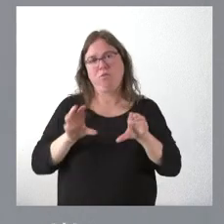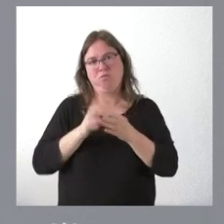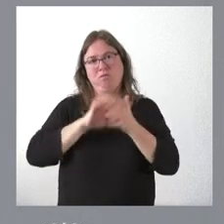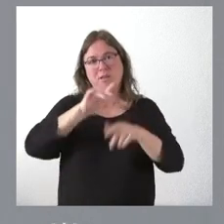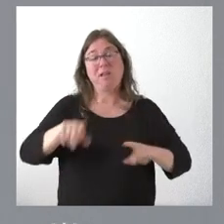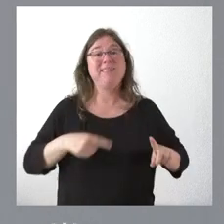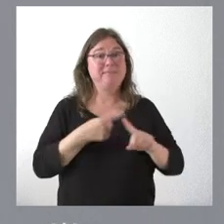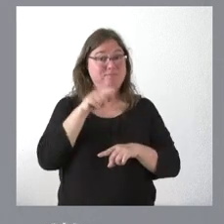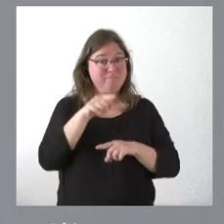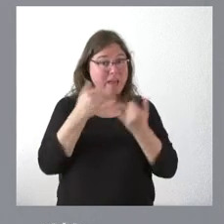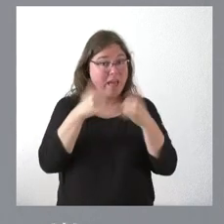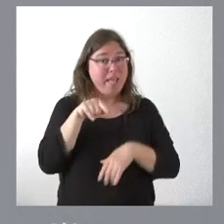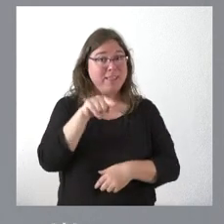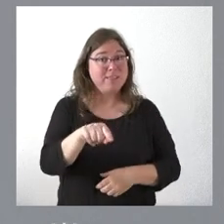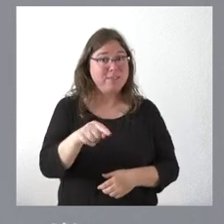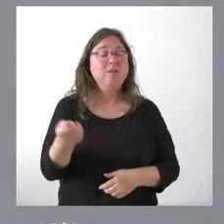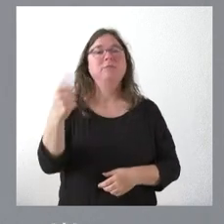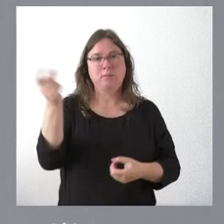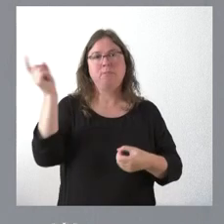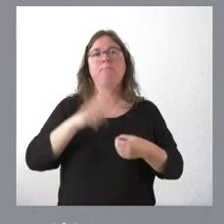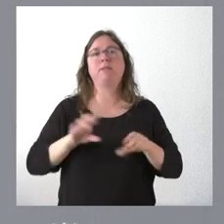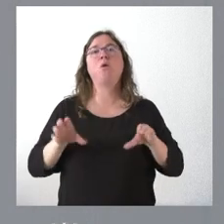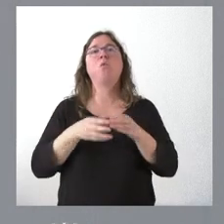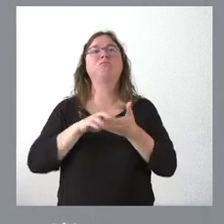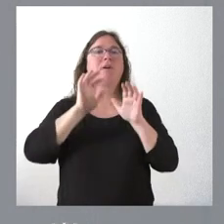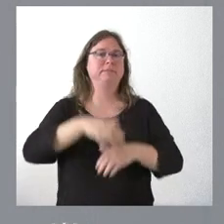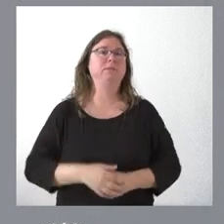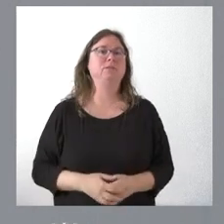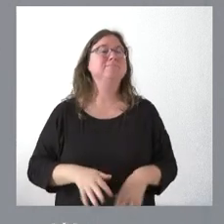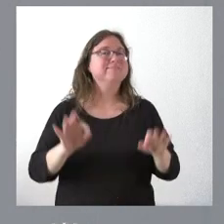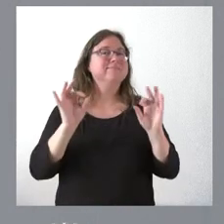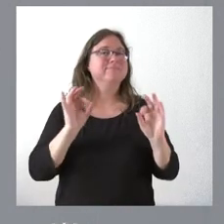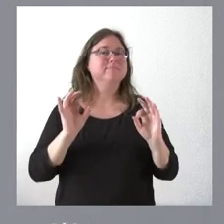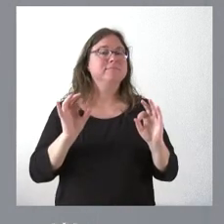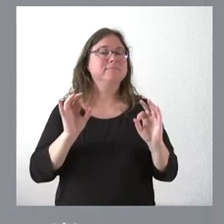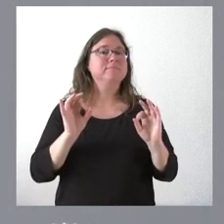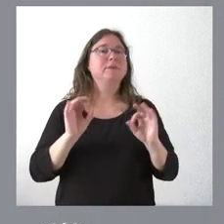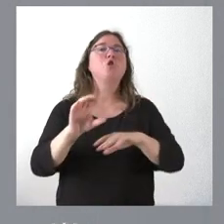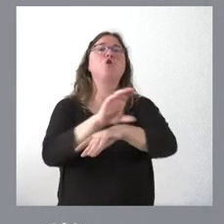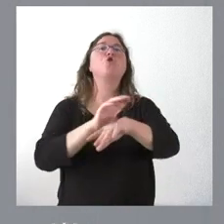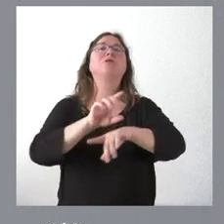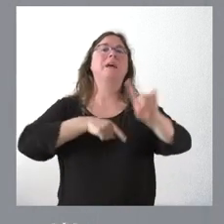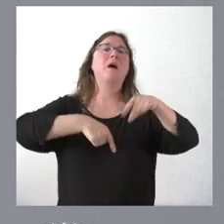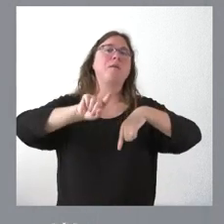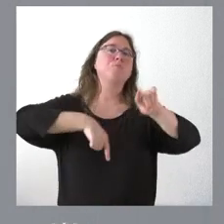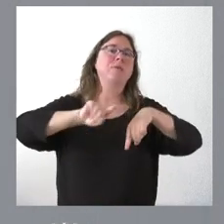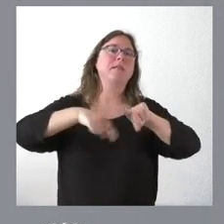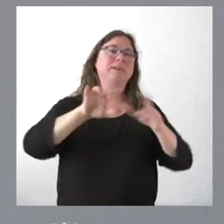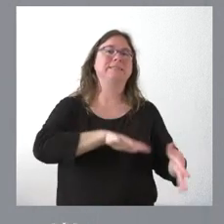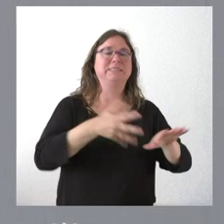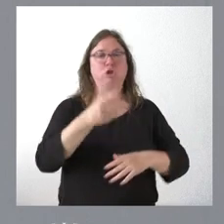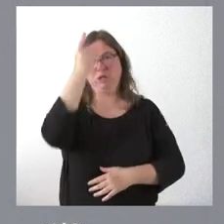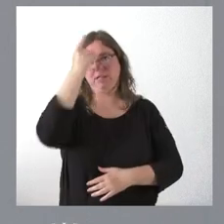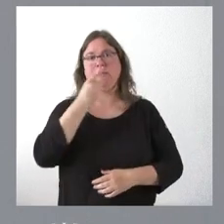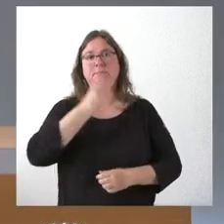en ese acto que usted señala también estará la Junta de Castilla y León, muy particularmente la consejera de Movilidad y Transición Digital